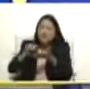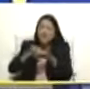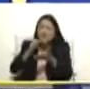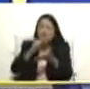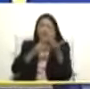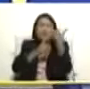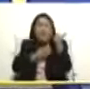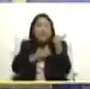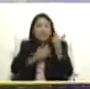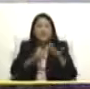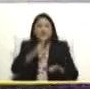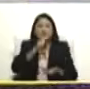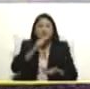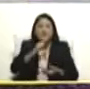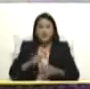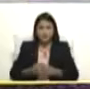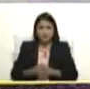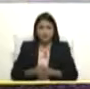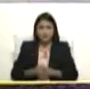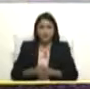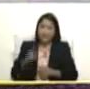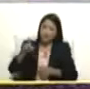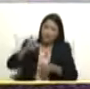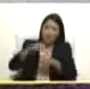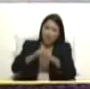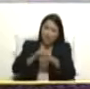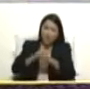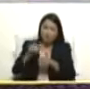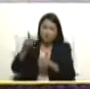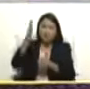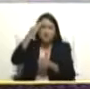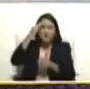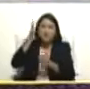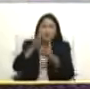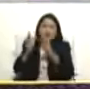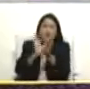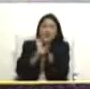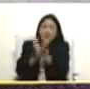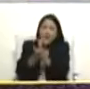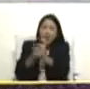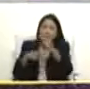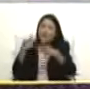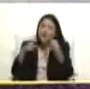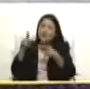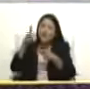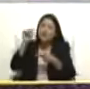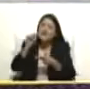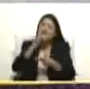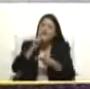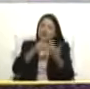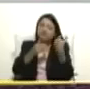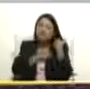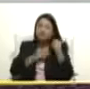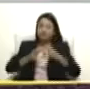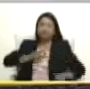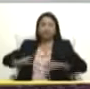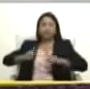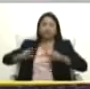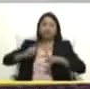Rodríguez? Usted que es experto en materia geopolítica. ¿Quién tiene el poder en el